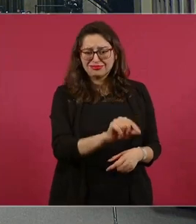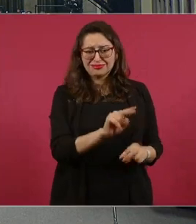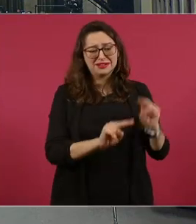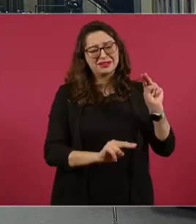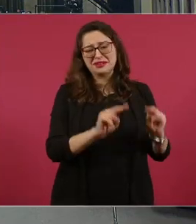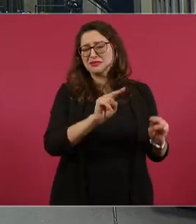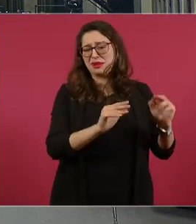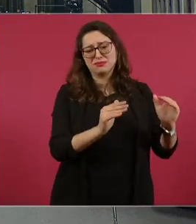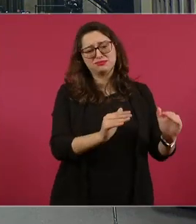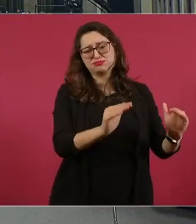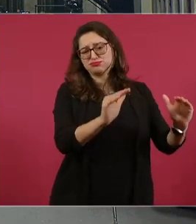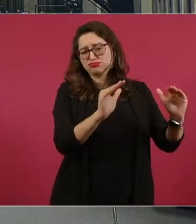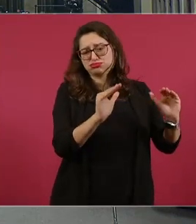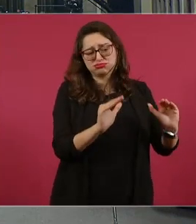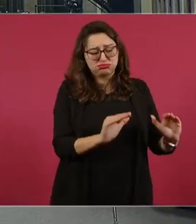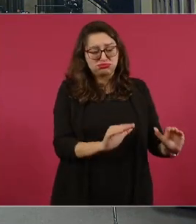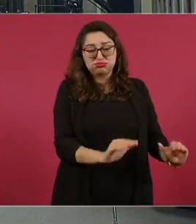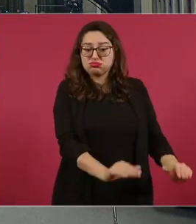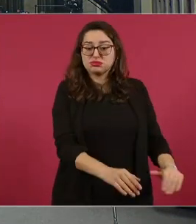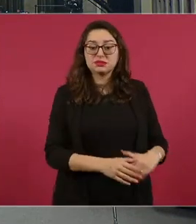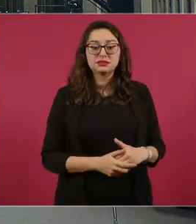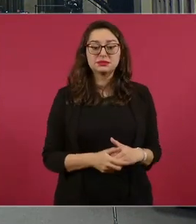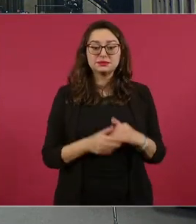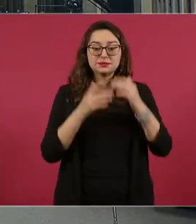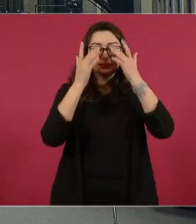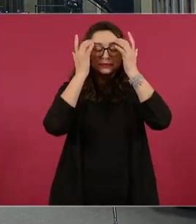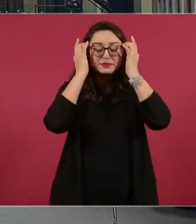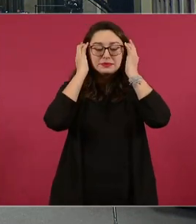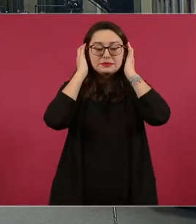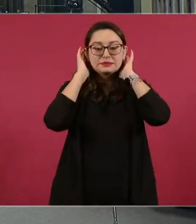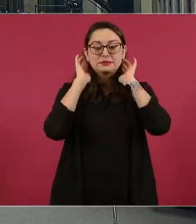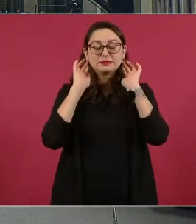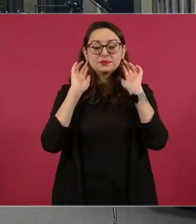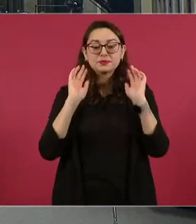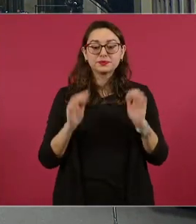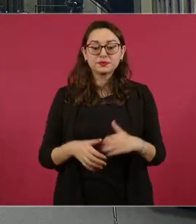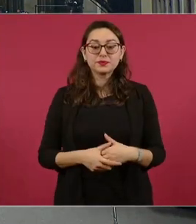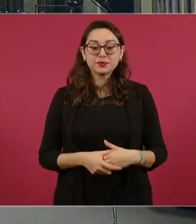de estos opositores. La verdad que